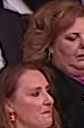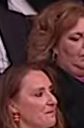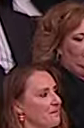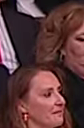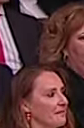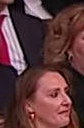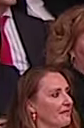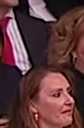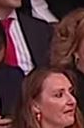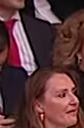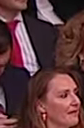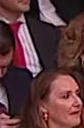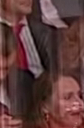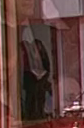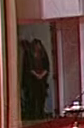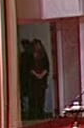Colorado.